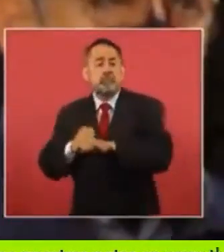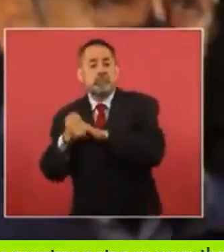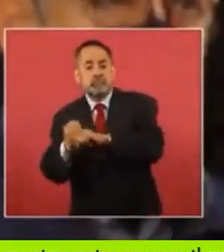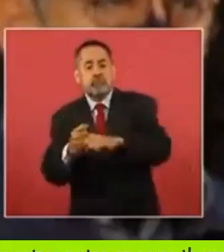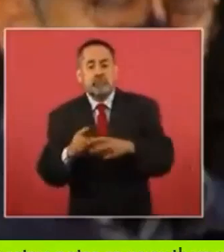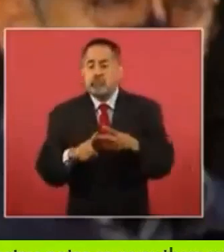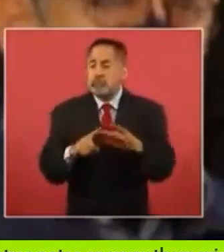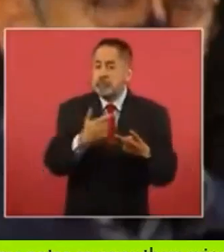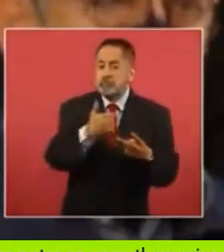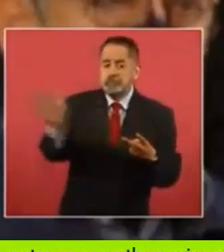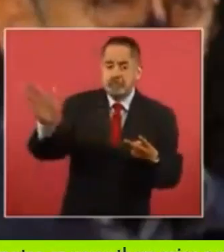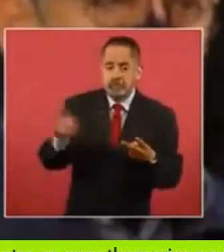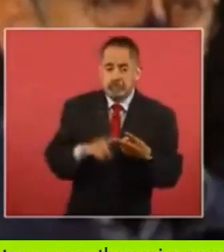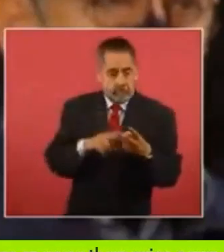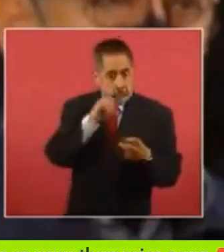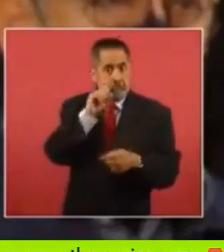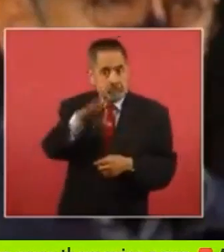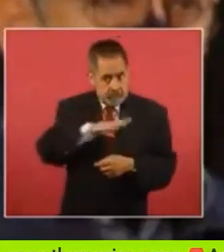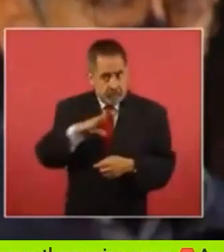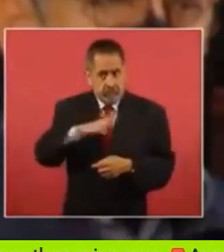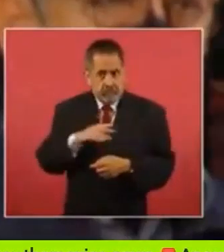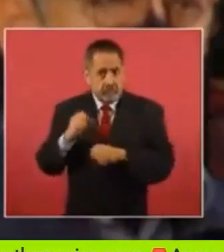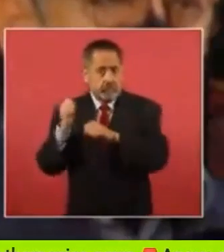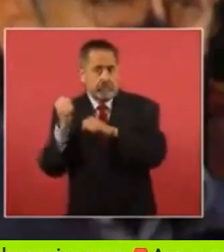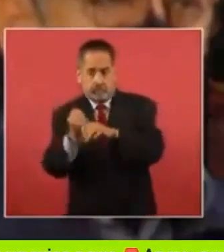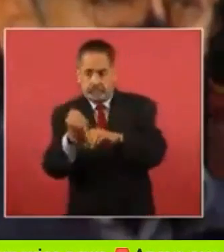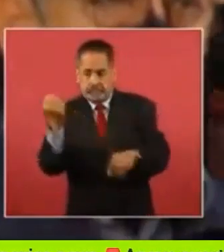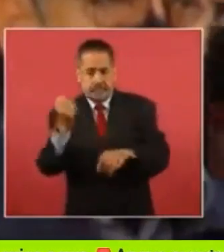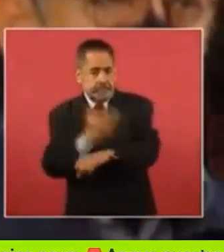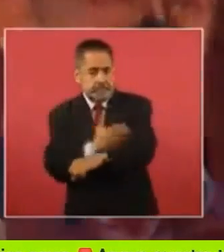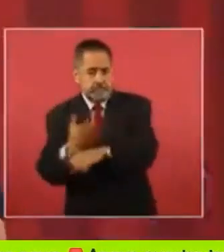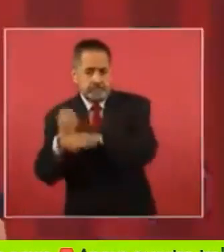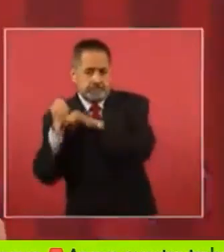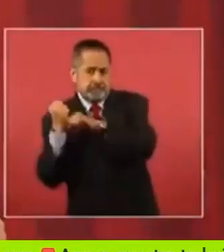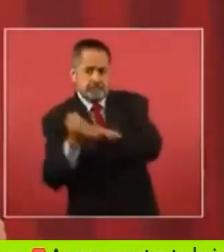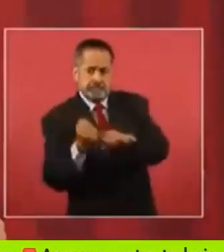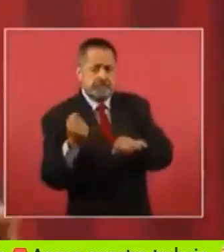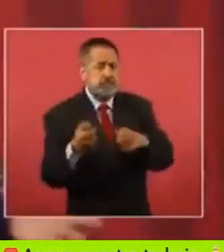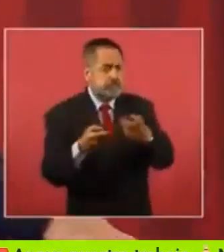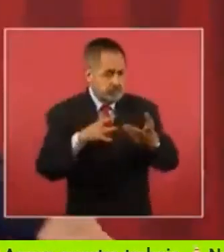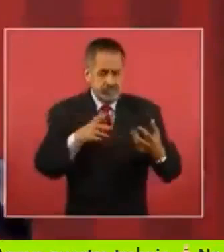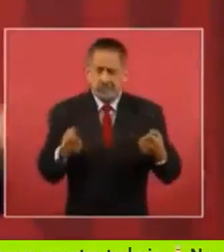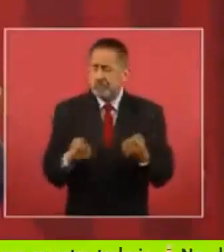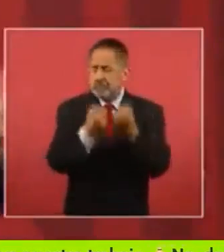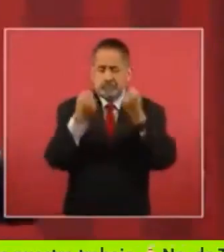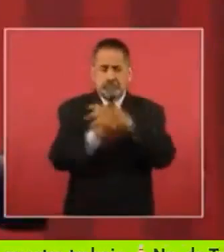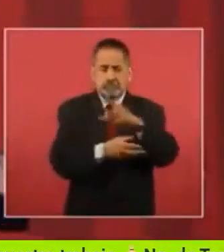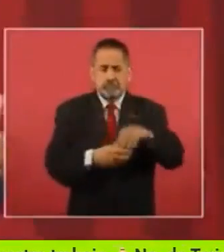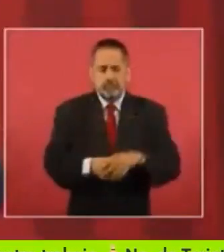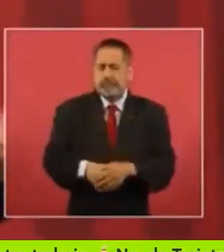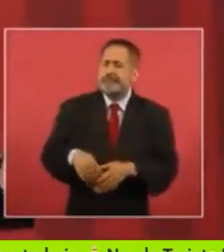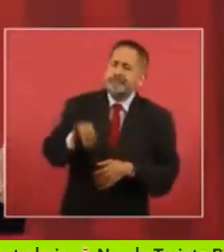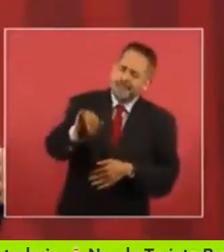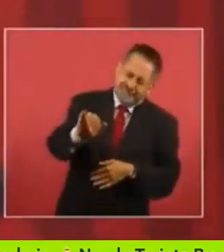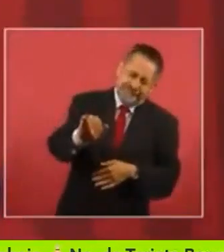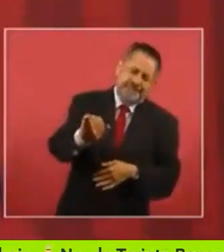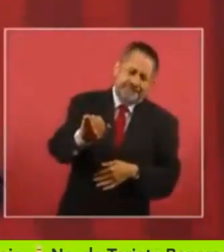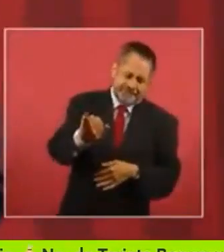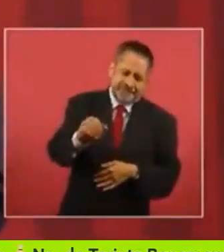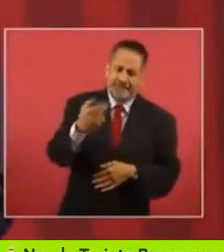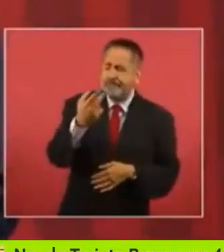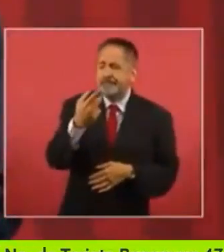galletas hasta batazos hubo se golpearon combates en sí sí sí sí pero fueron